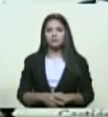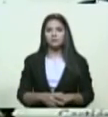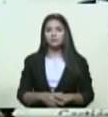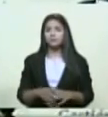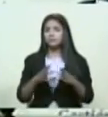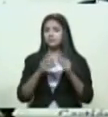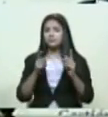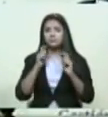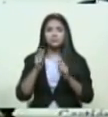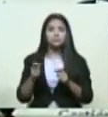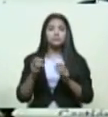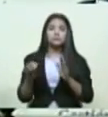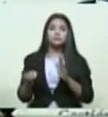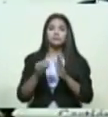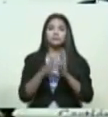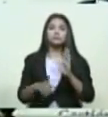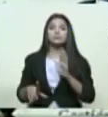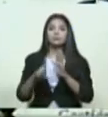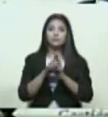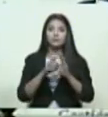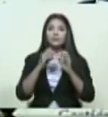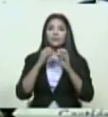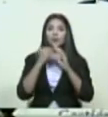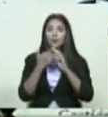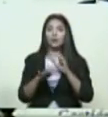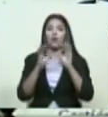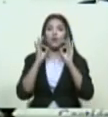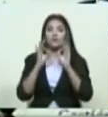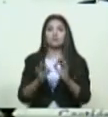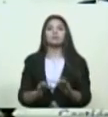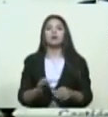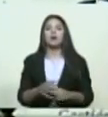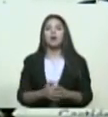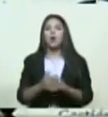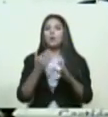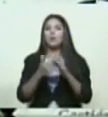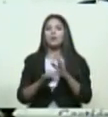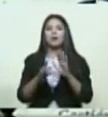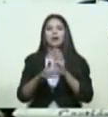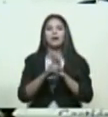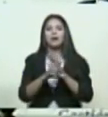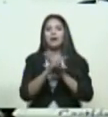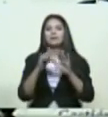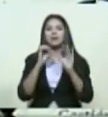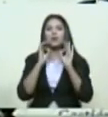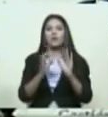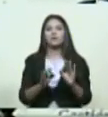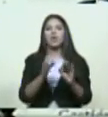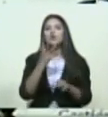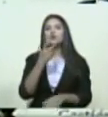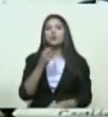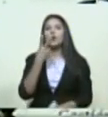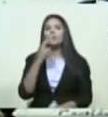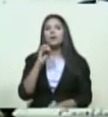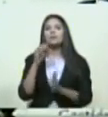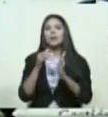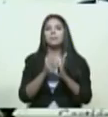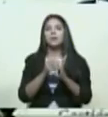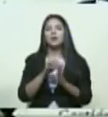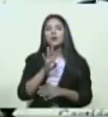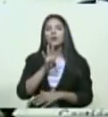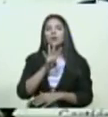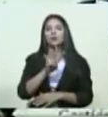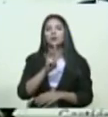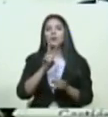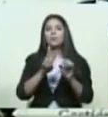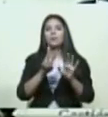atribuciones contenidas en la Ley de Publicaciones Oficiales, publicada en Gaceta Oficial número 20.546, de fecha